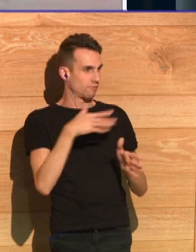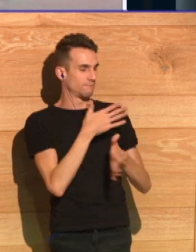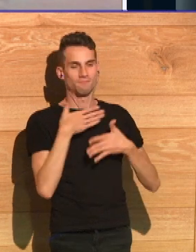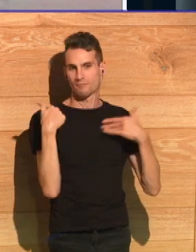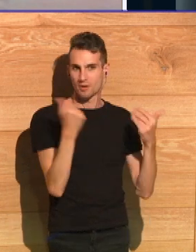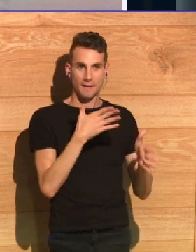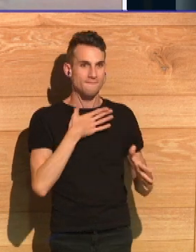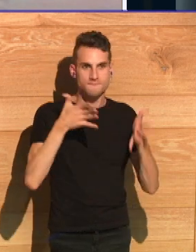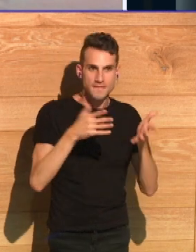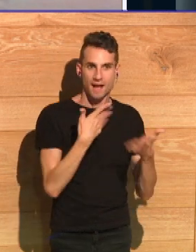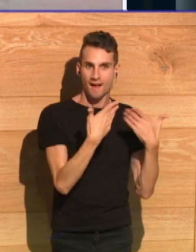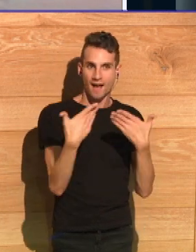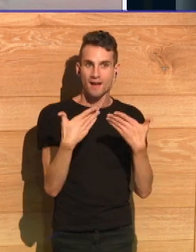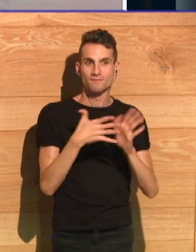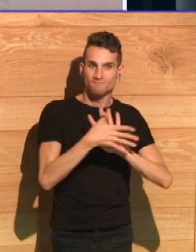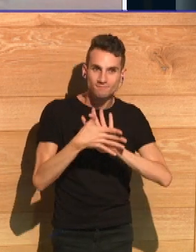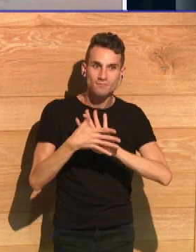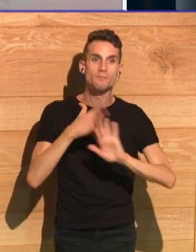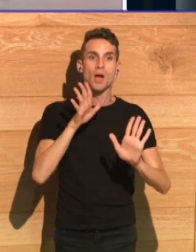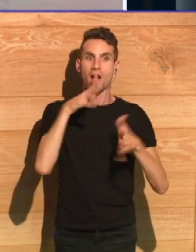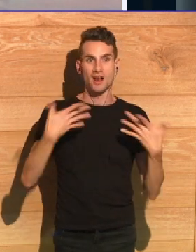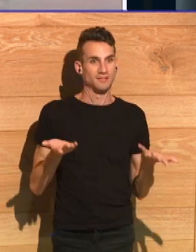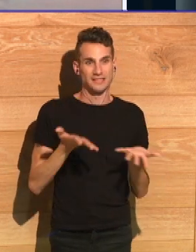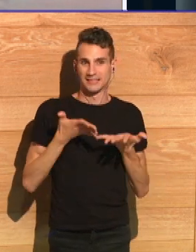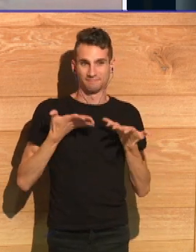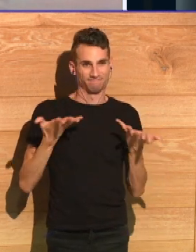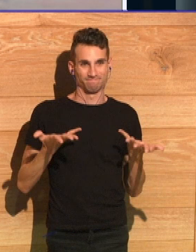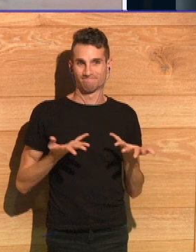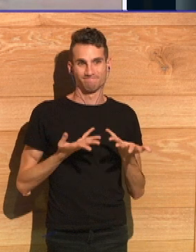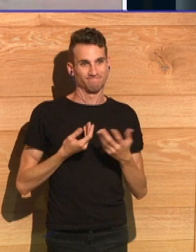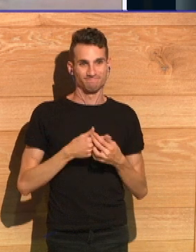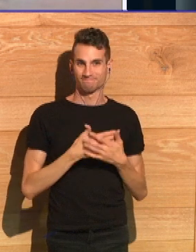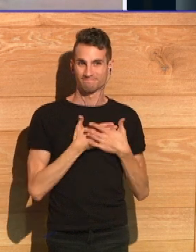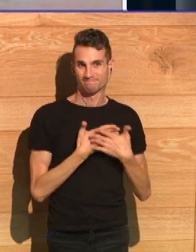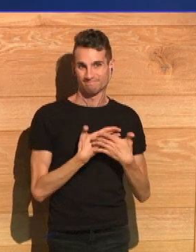Pero bueno, ahora ya es algo que no me entusiasma tanto, siento decirlo, pero...